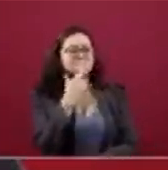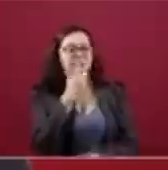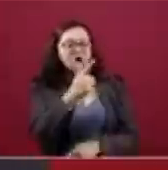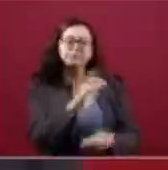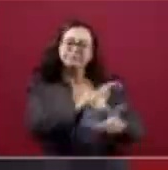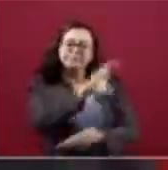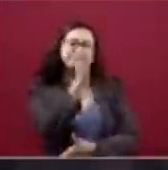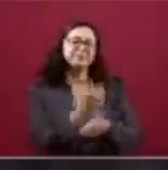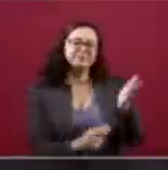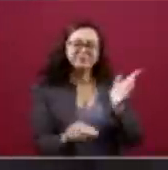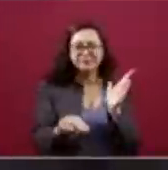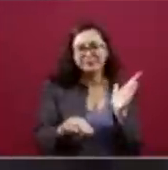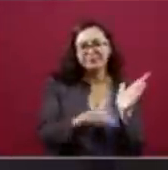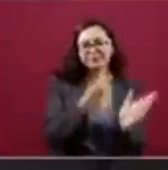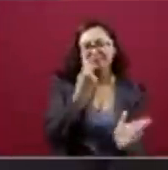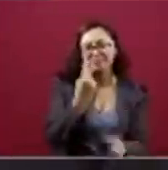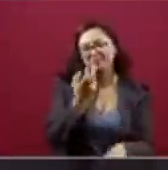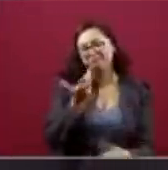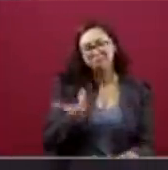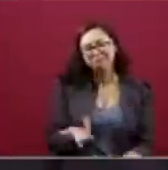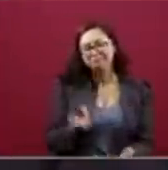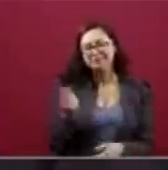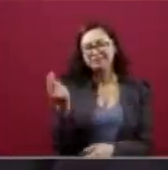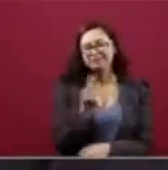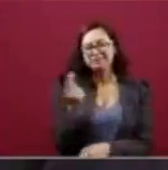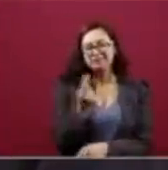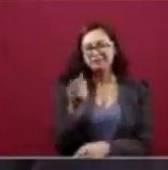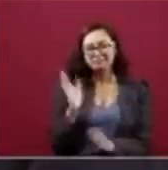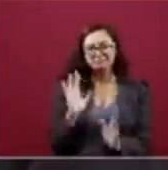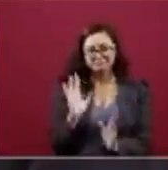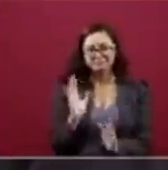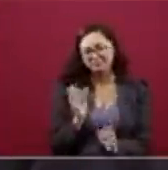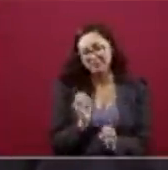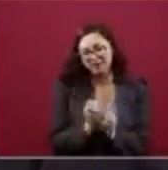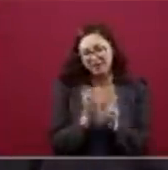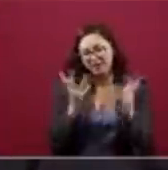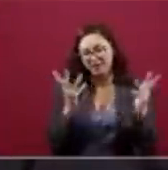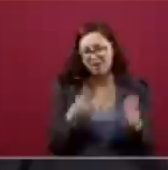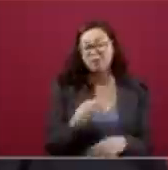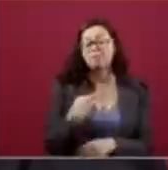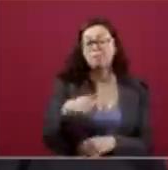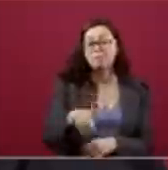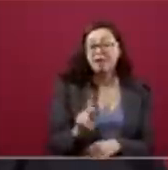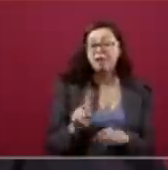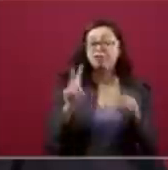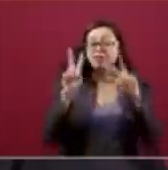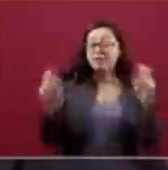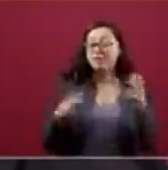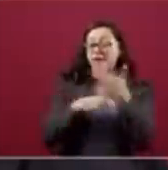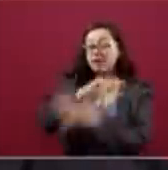que son apoyos para el bienestar